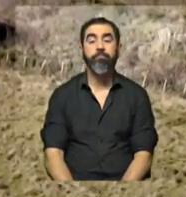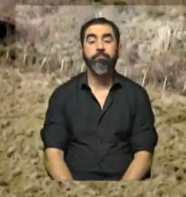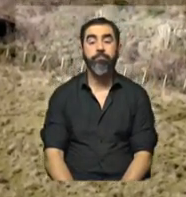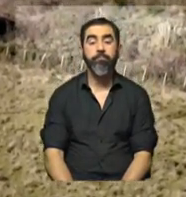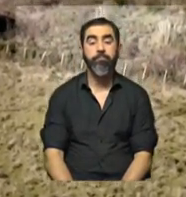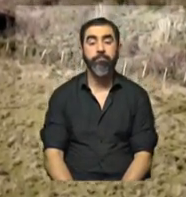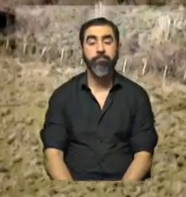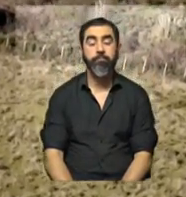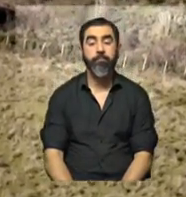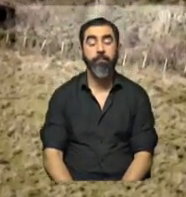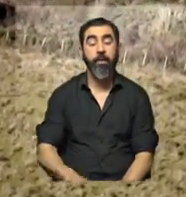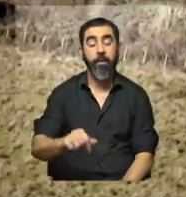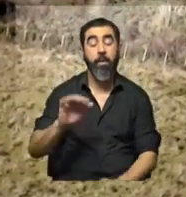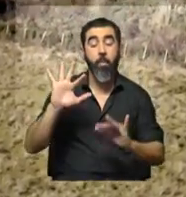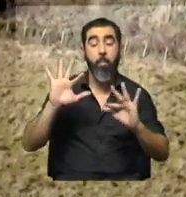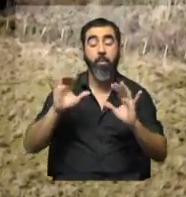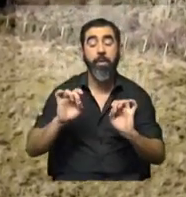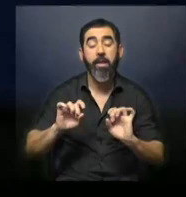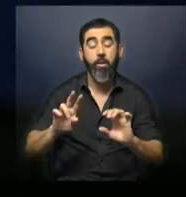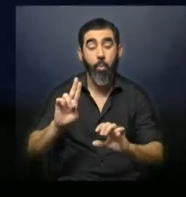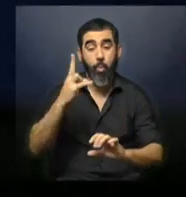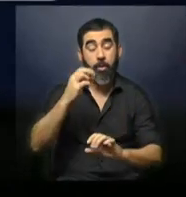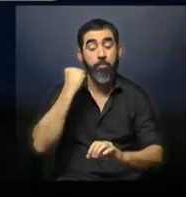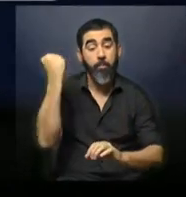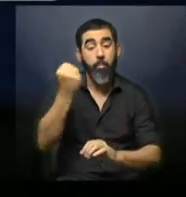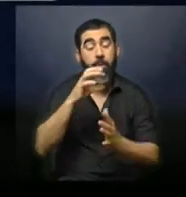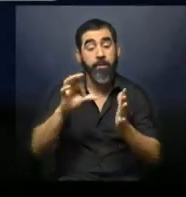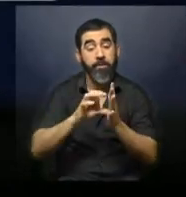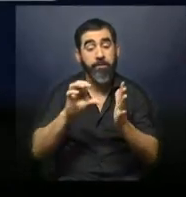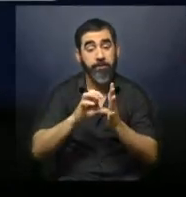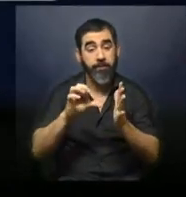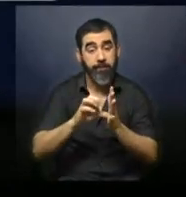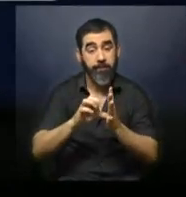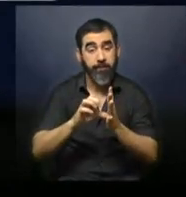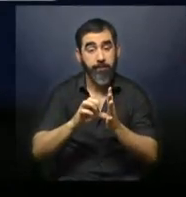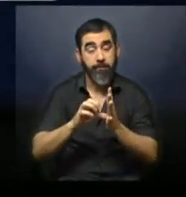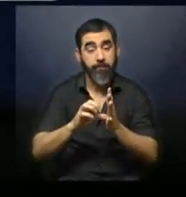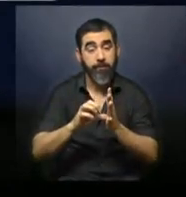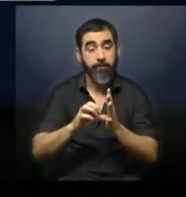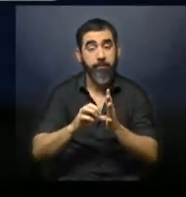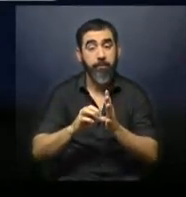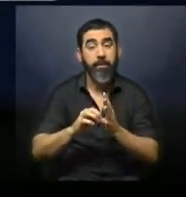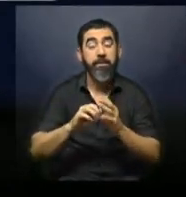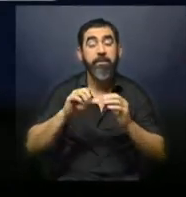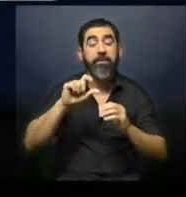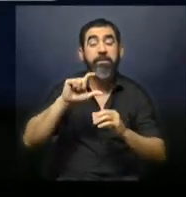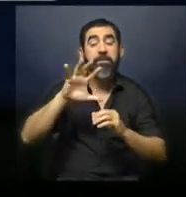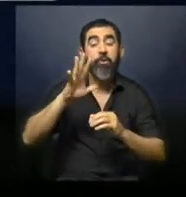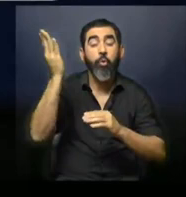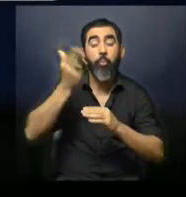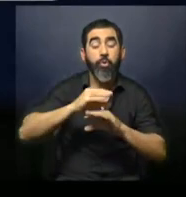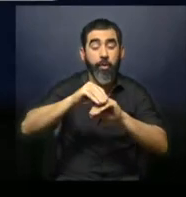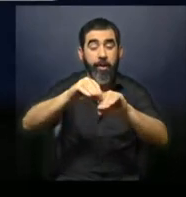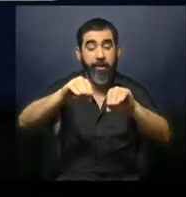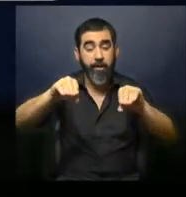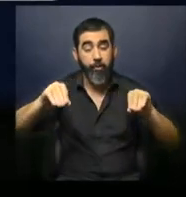Los bosques nativos de Uruguay, que es un ecosistema muy importante, a pesar de que ocupa solamente más o menos un 5% del territorio ambiental,